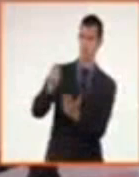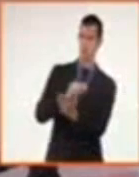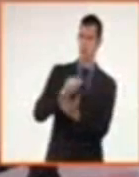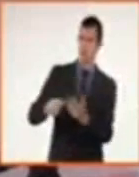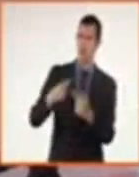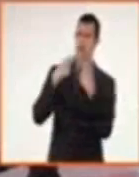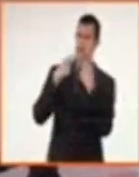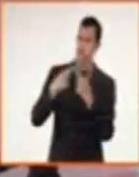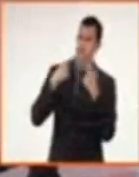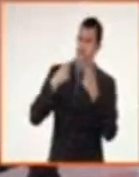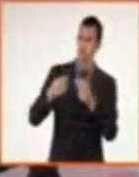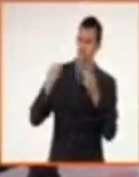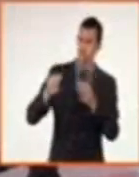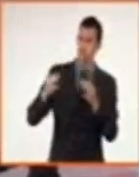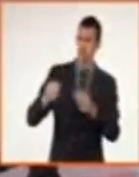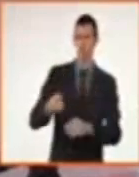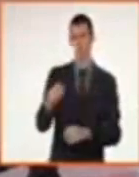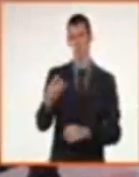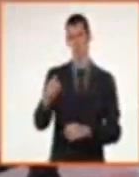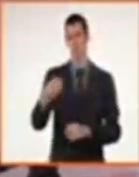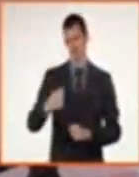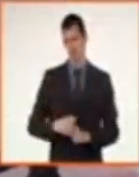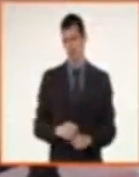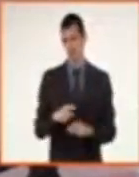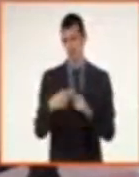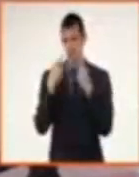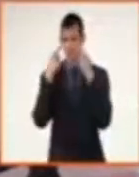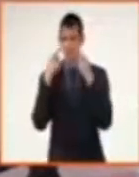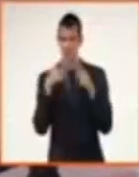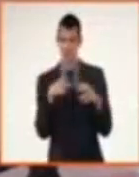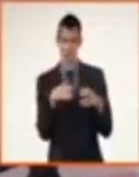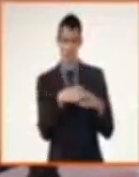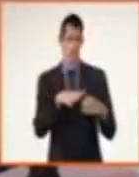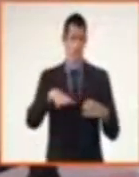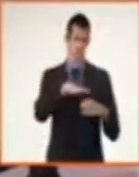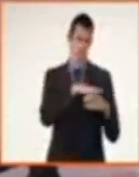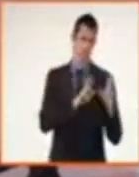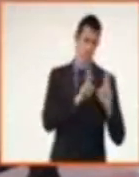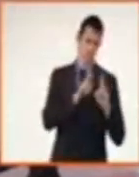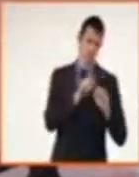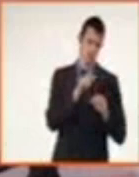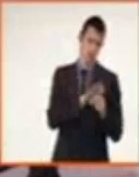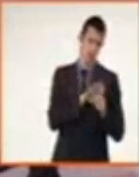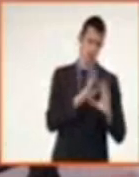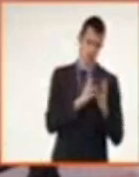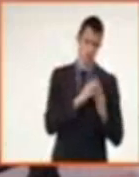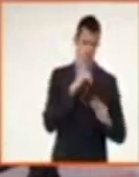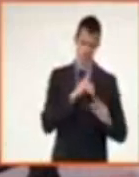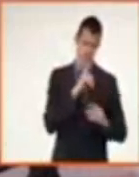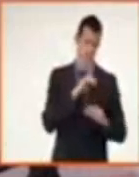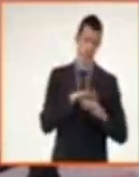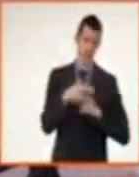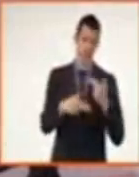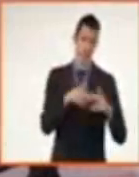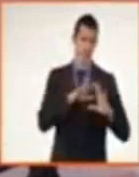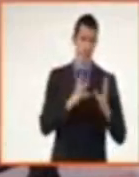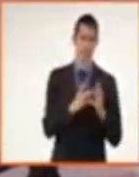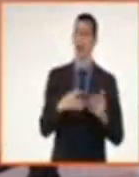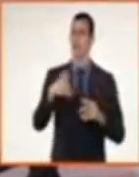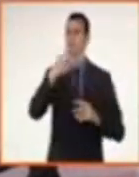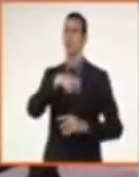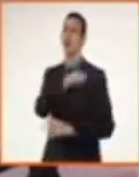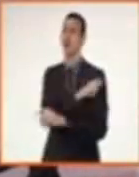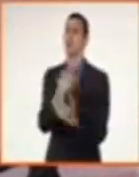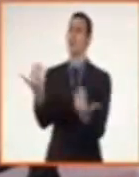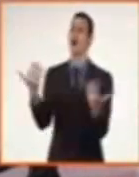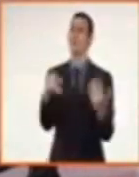si las asambleas municipales, comités cerrados eligen candidatos, postularse sin oposición, no hay democracia, solo autocracia y